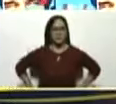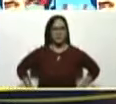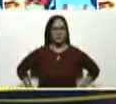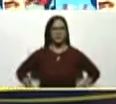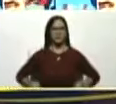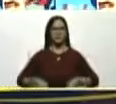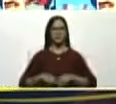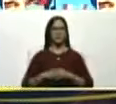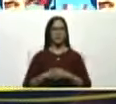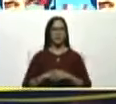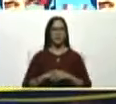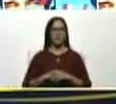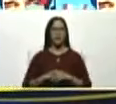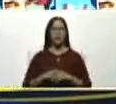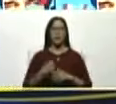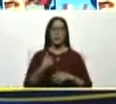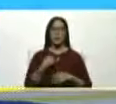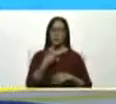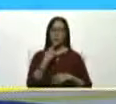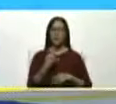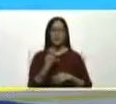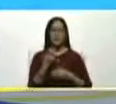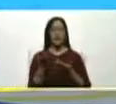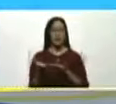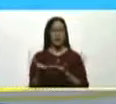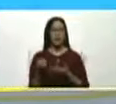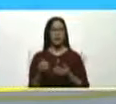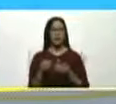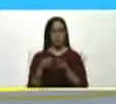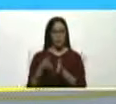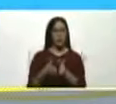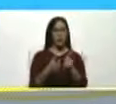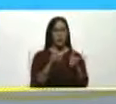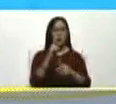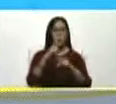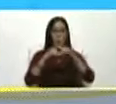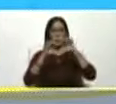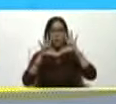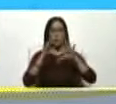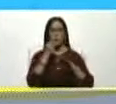Pero yo decía esto porque así como nos hemos encaminado con el 1x10 el buen gobierno,